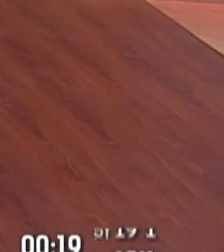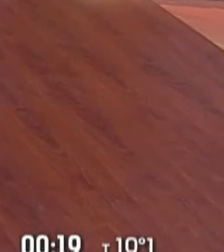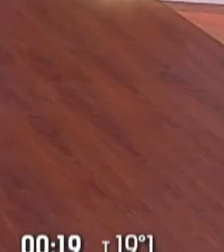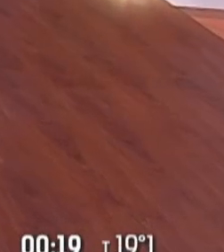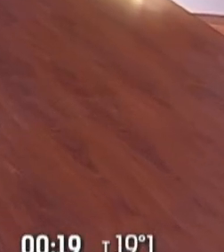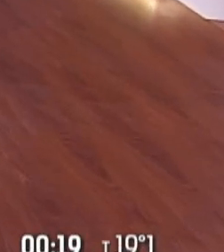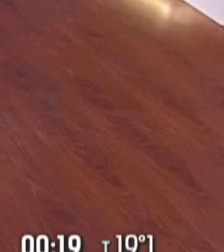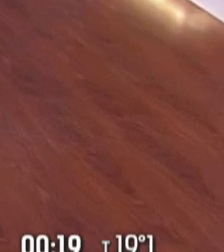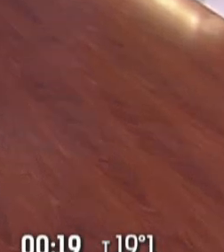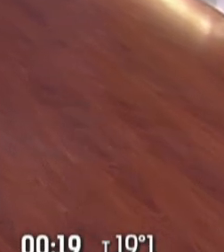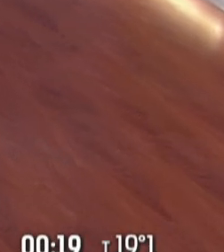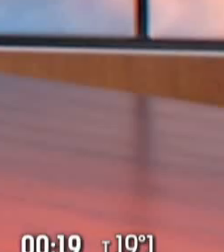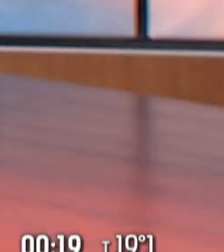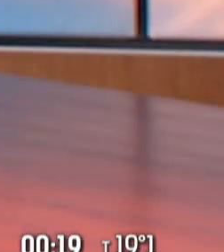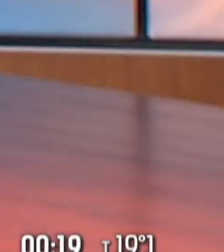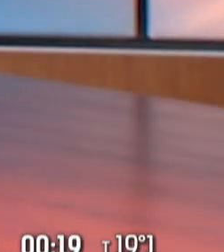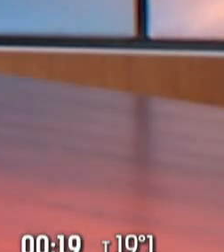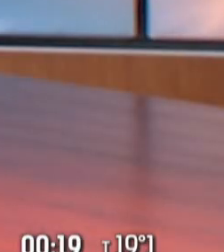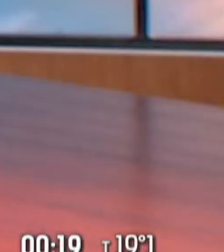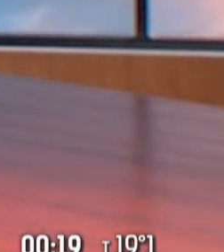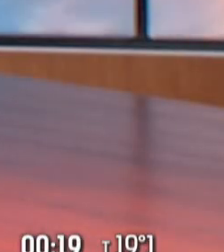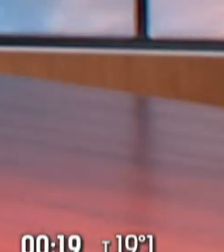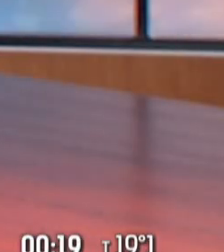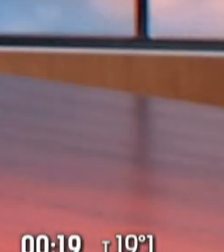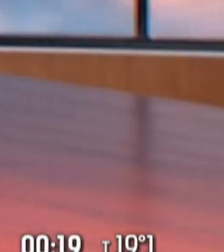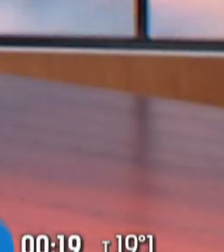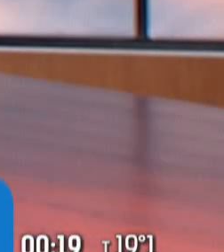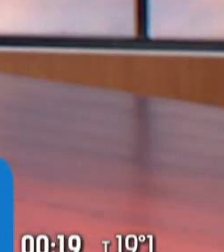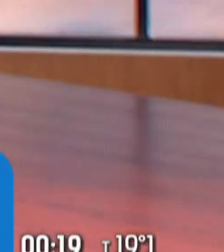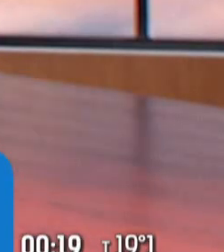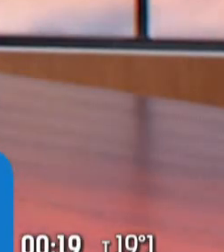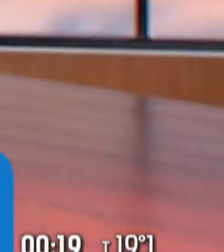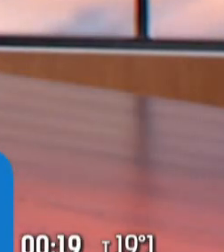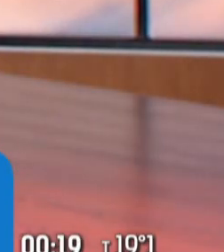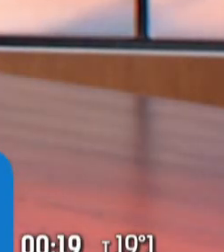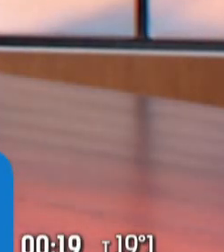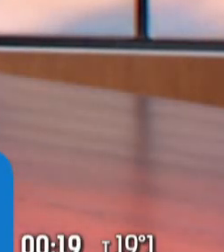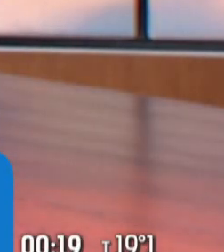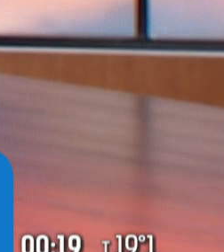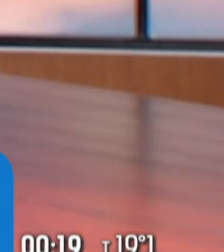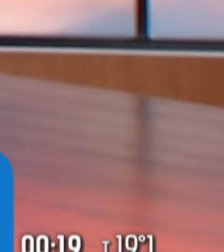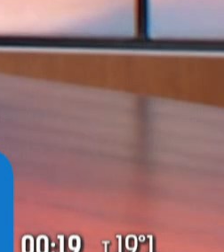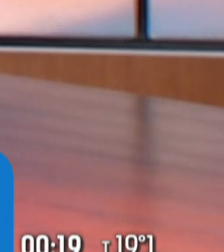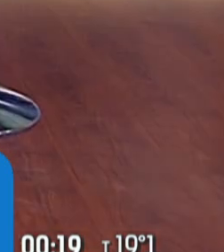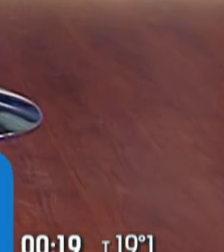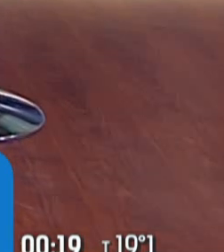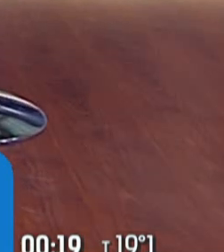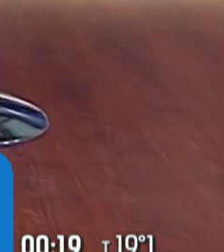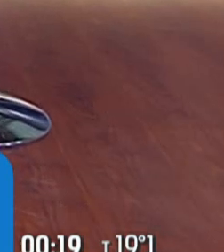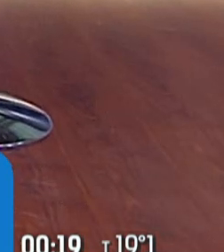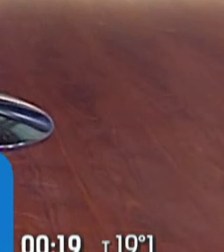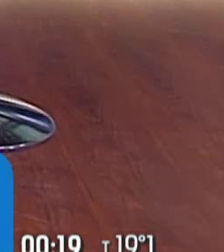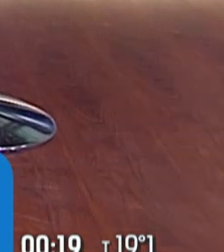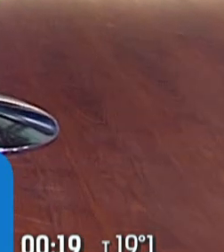educación ese es el tema de nuestra entrevista de media noche hoy con josé maría del corral que es el